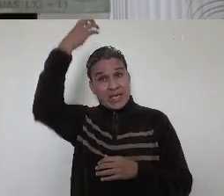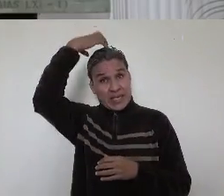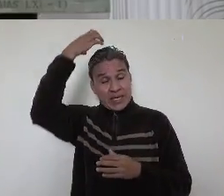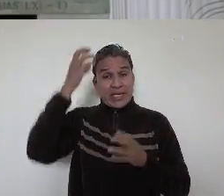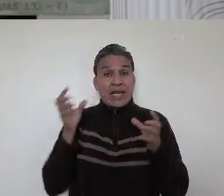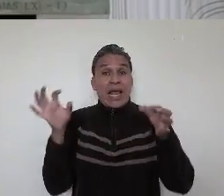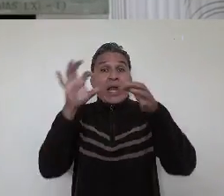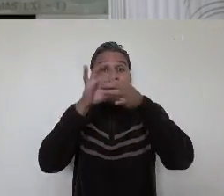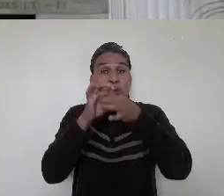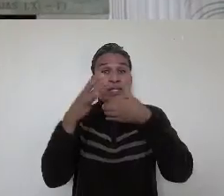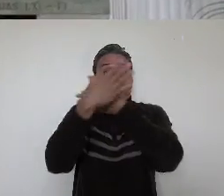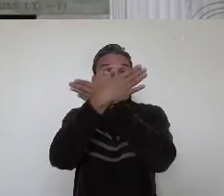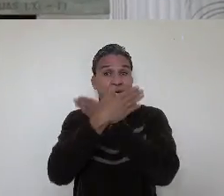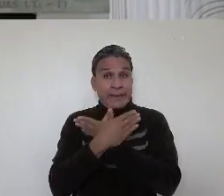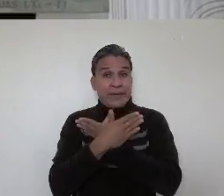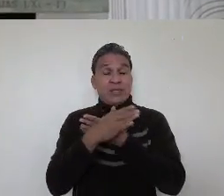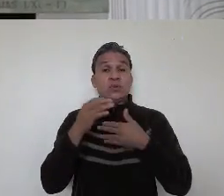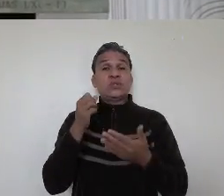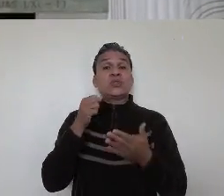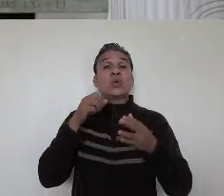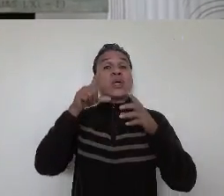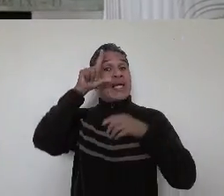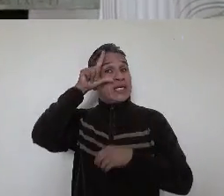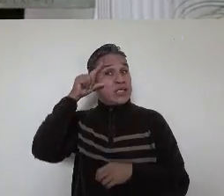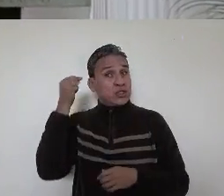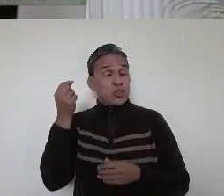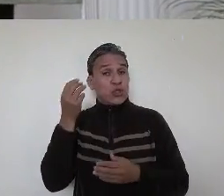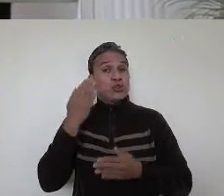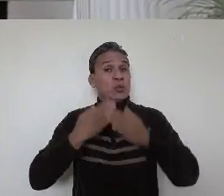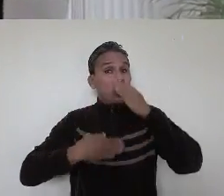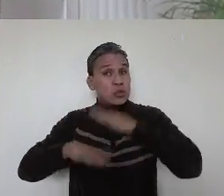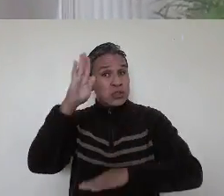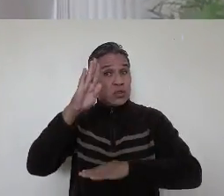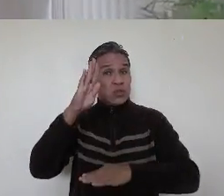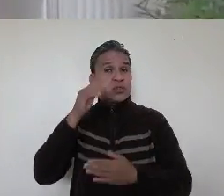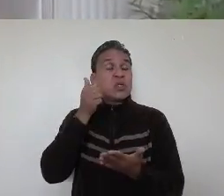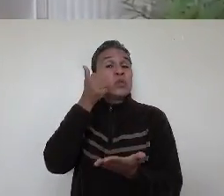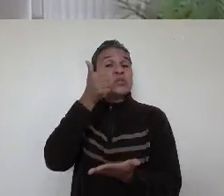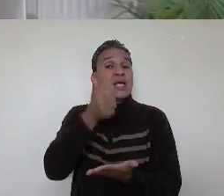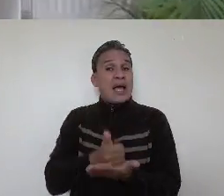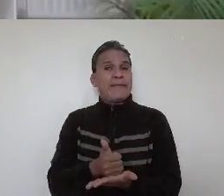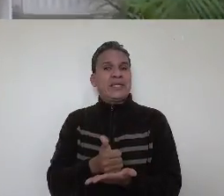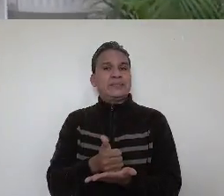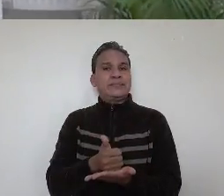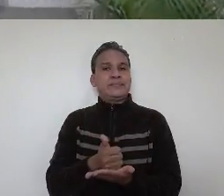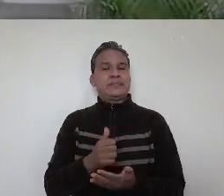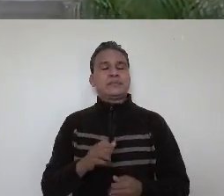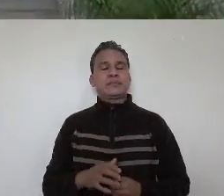unidad del Espíritu Santo y es Dios, por los siglos de los siglos.